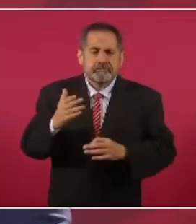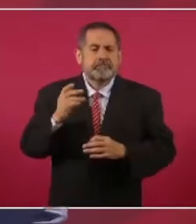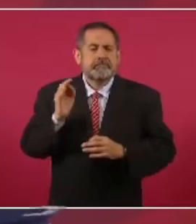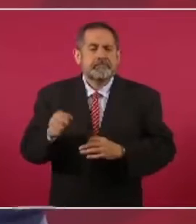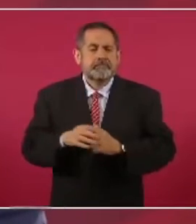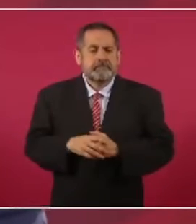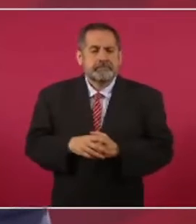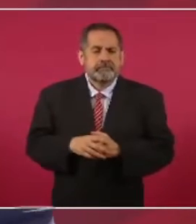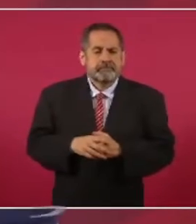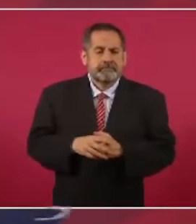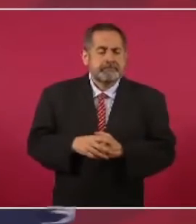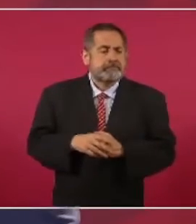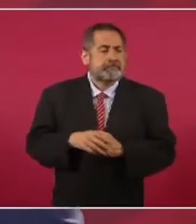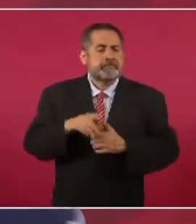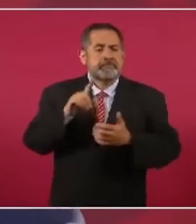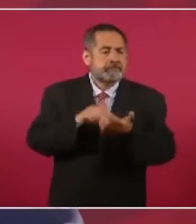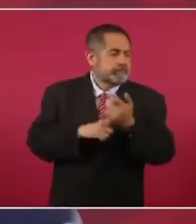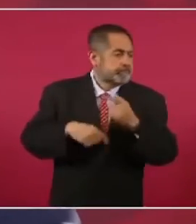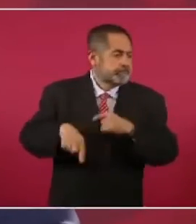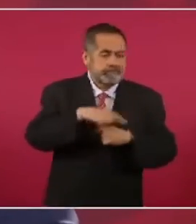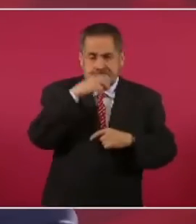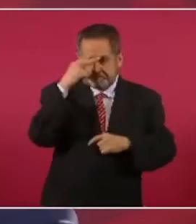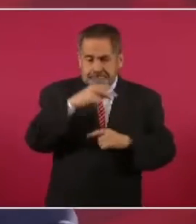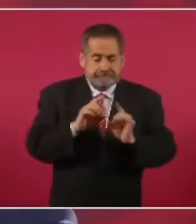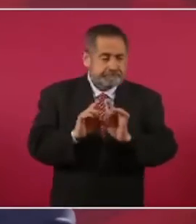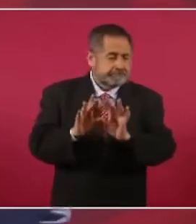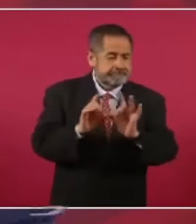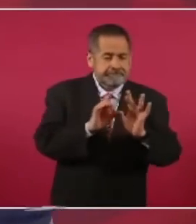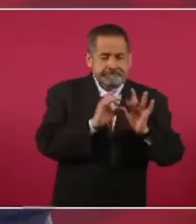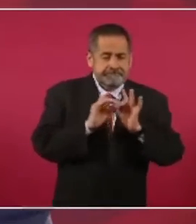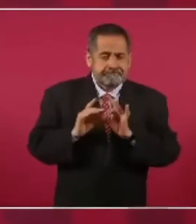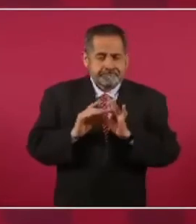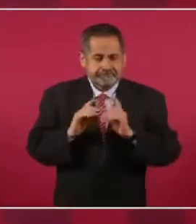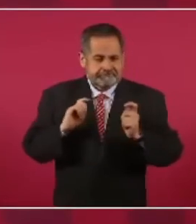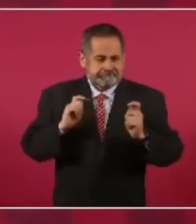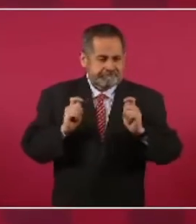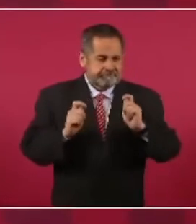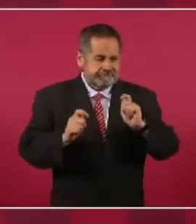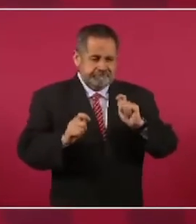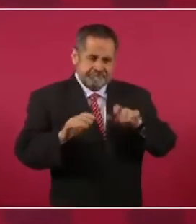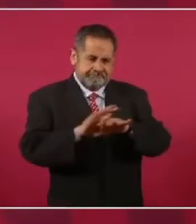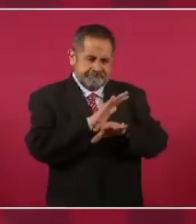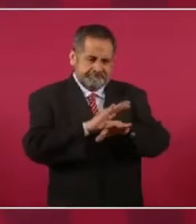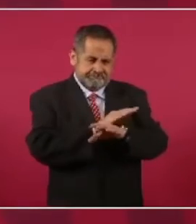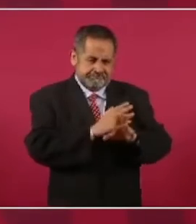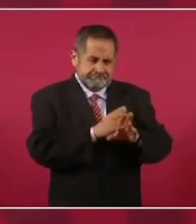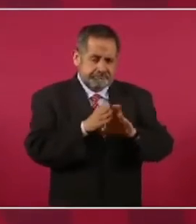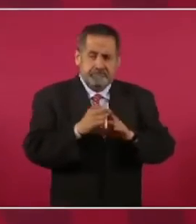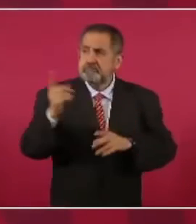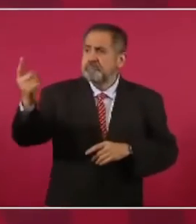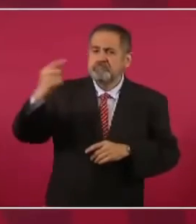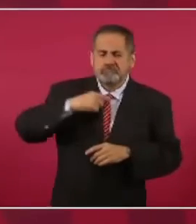en circunstancias de transformación,